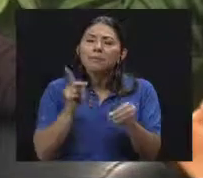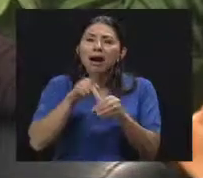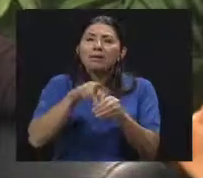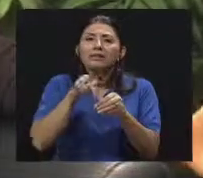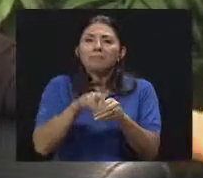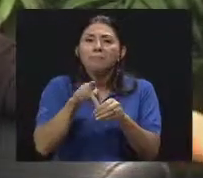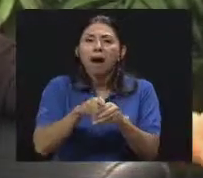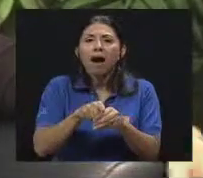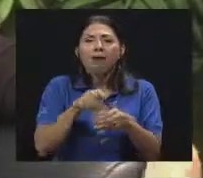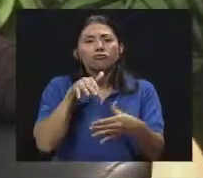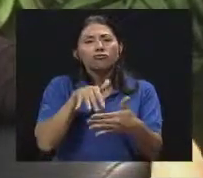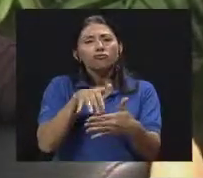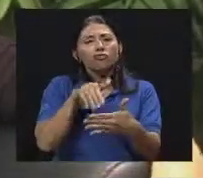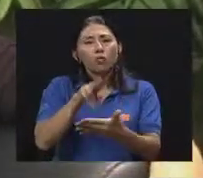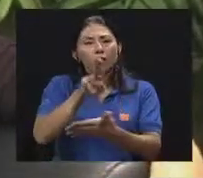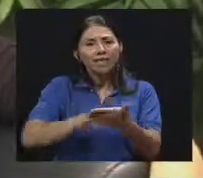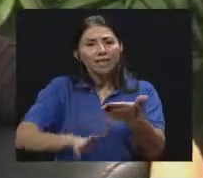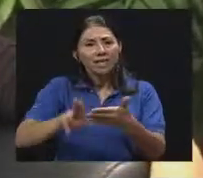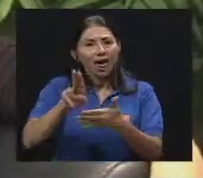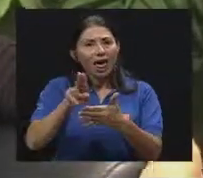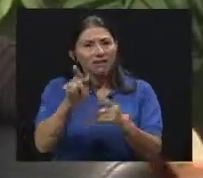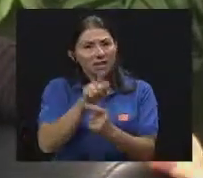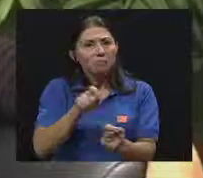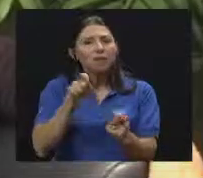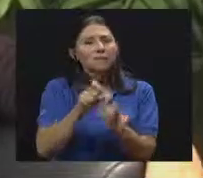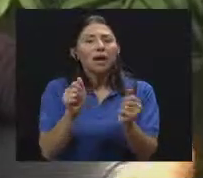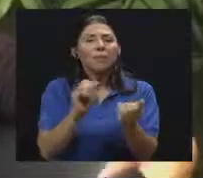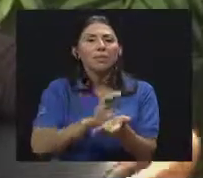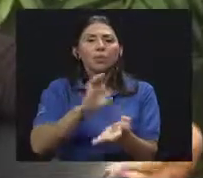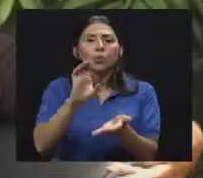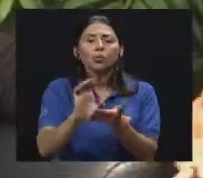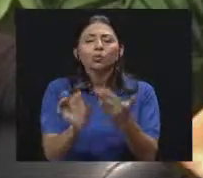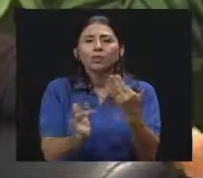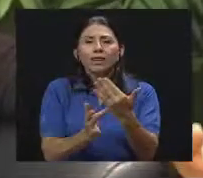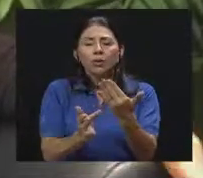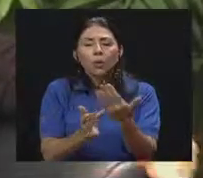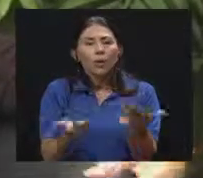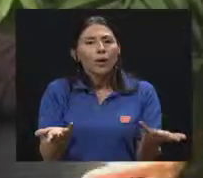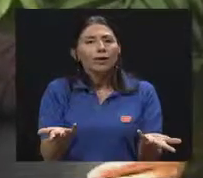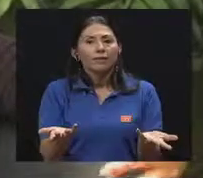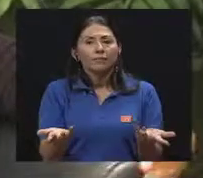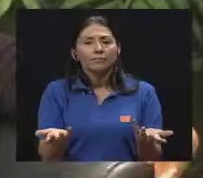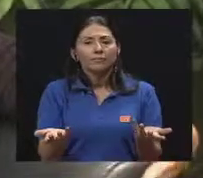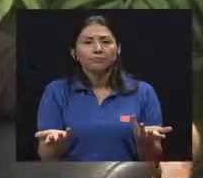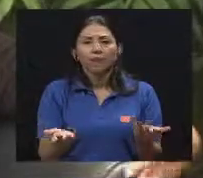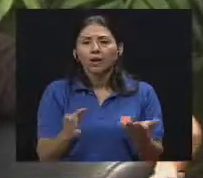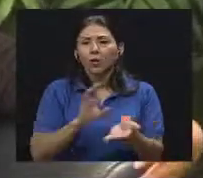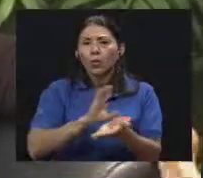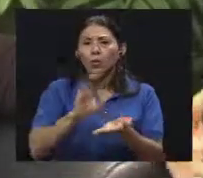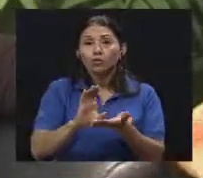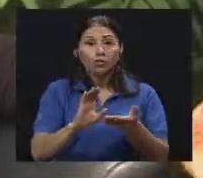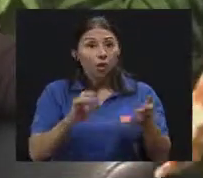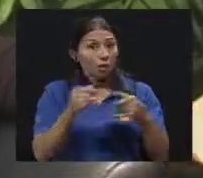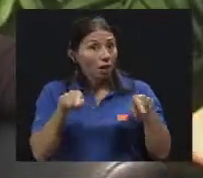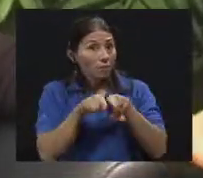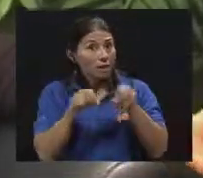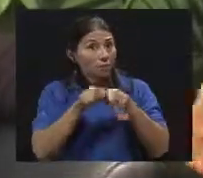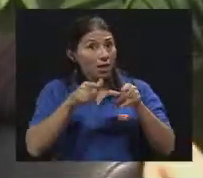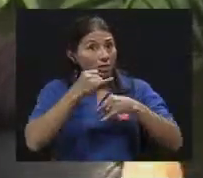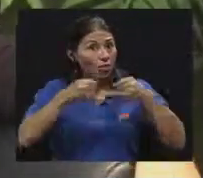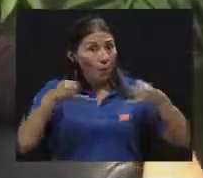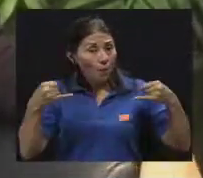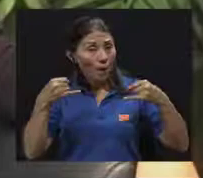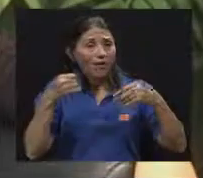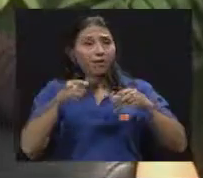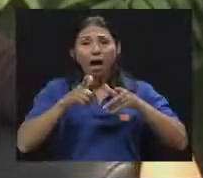las universidades, específicamente en todo lo que tienen que ver con cursos de tecnología, y de cualquier idiomas, de idiomas,